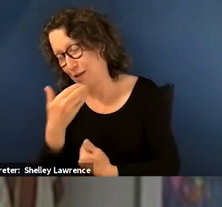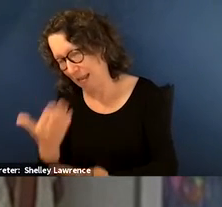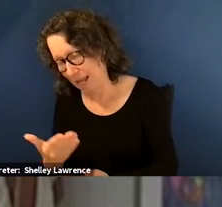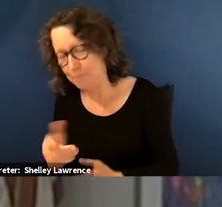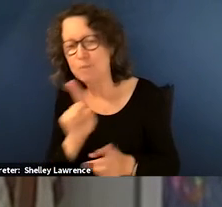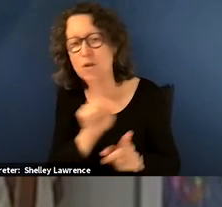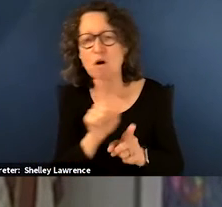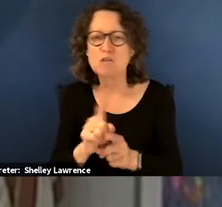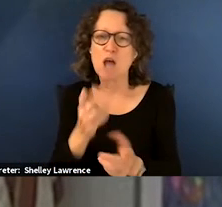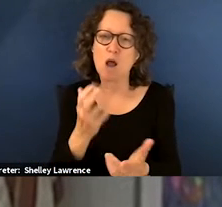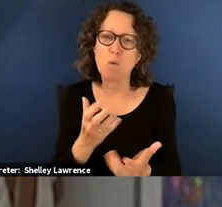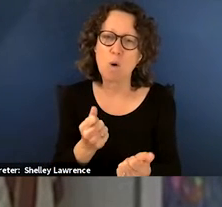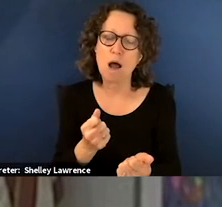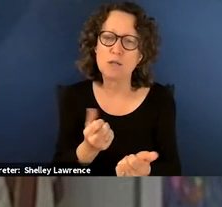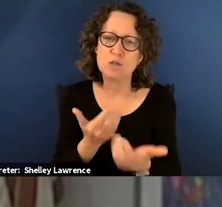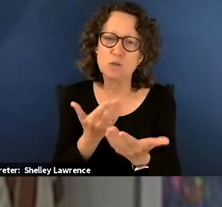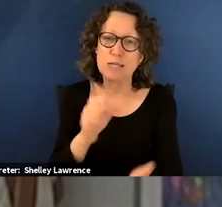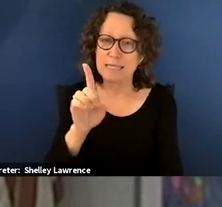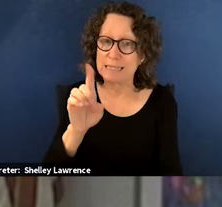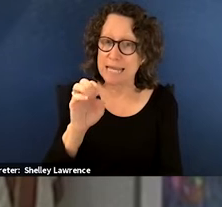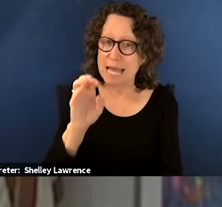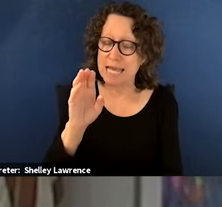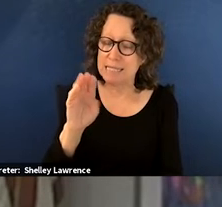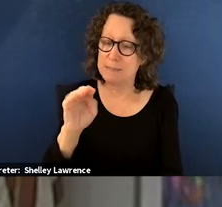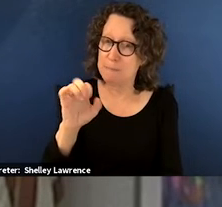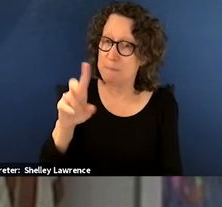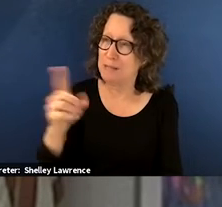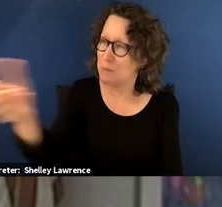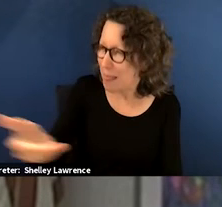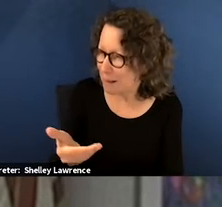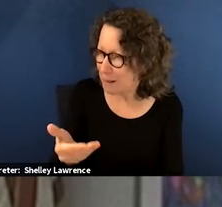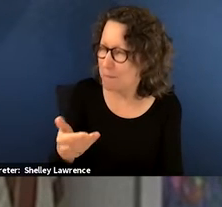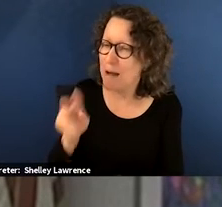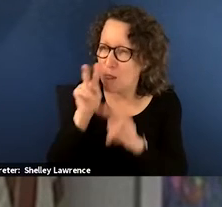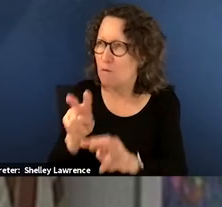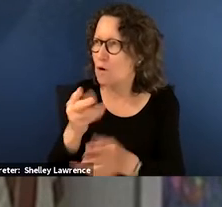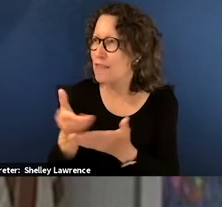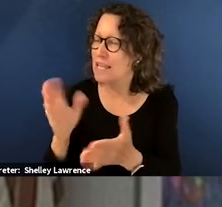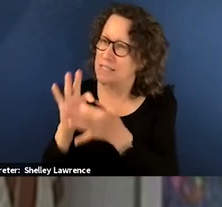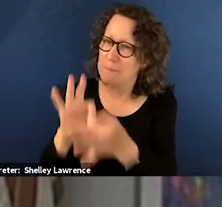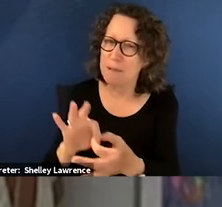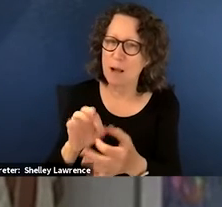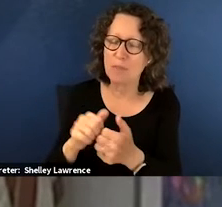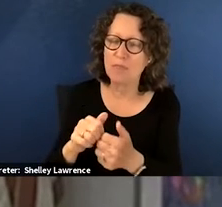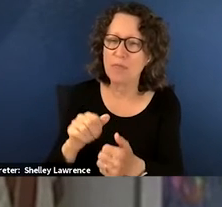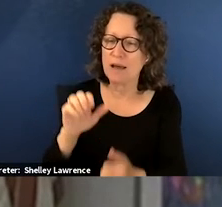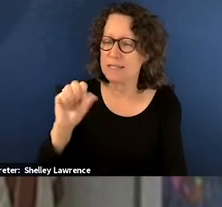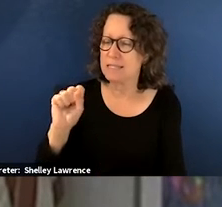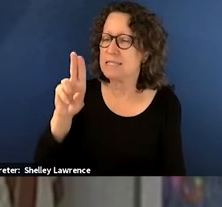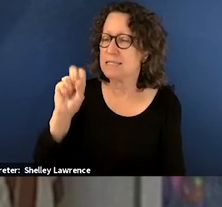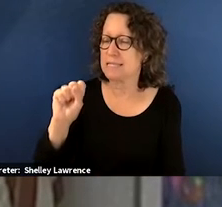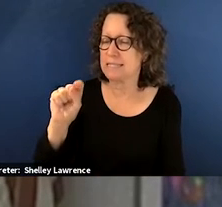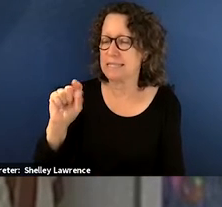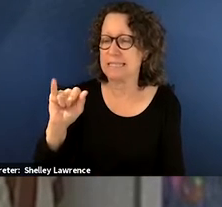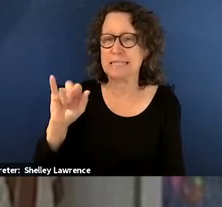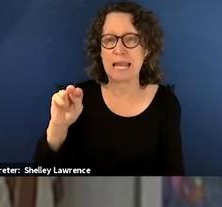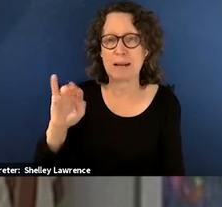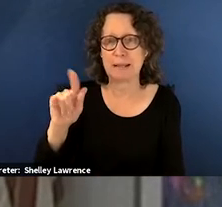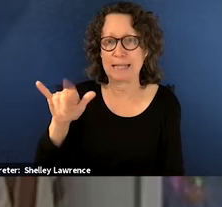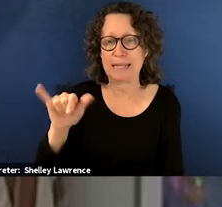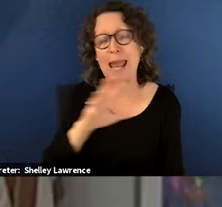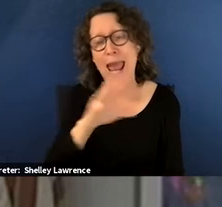pasamos juntas y también quiero darle la bienvenida a Desmond y reconocer las cosas que va a estar haciendo en relación a la